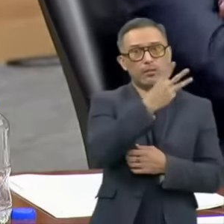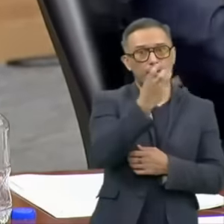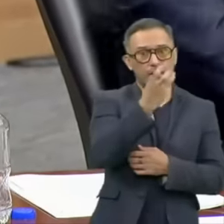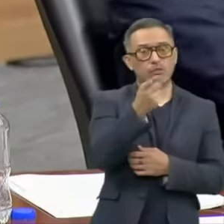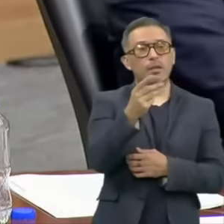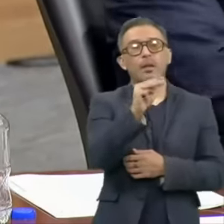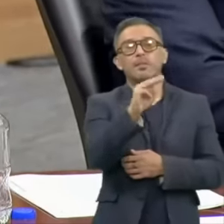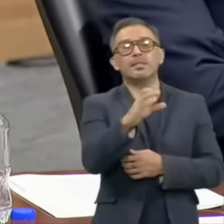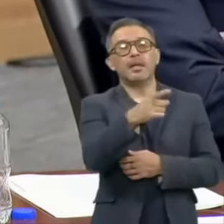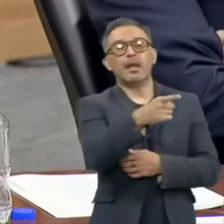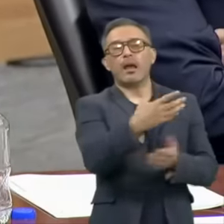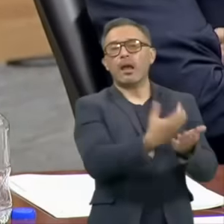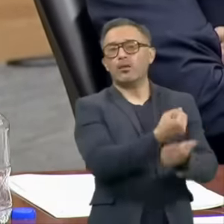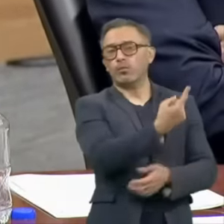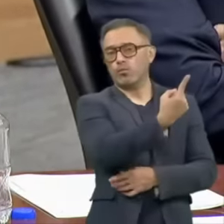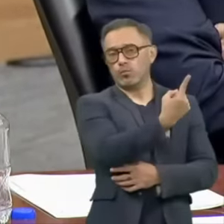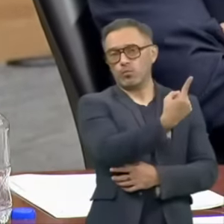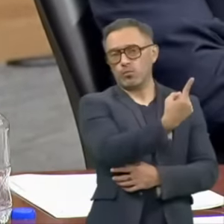ganó uno.